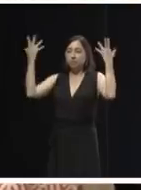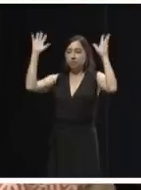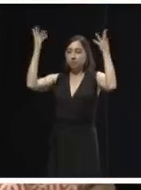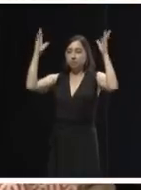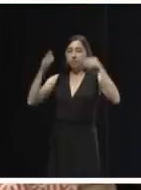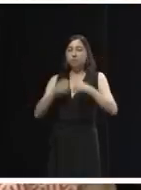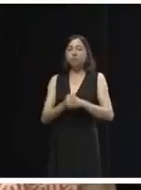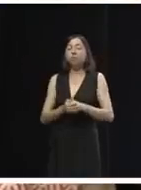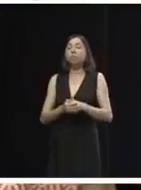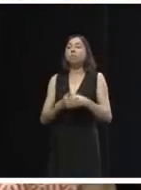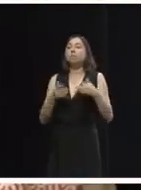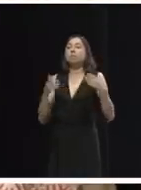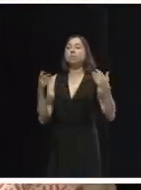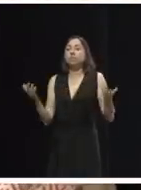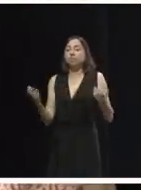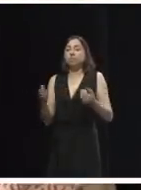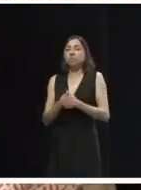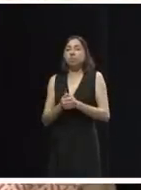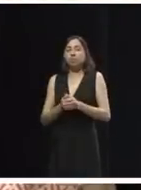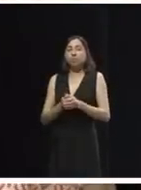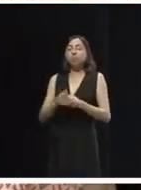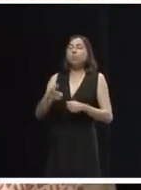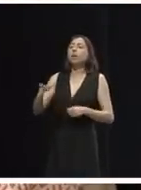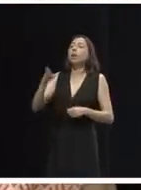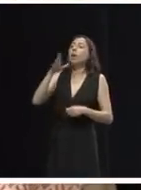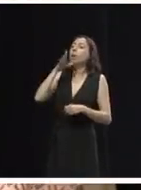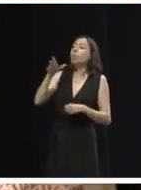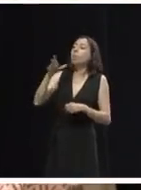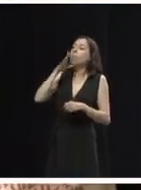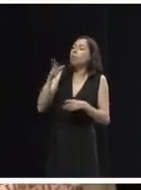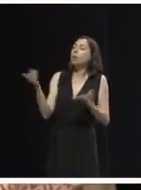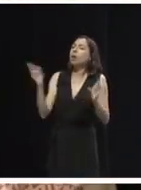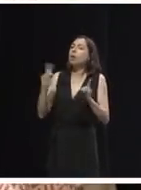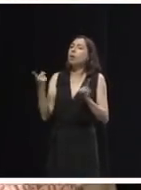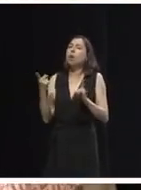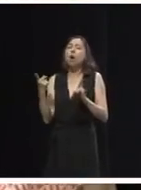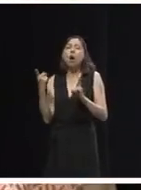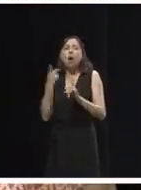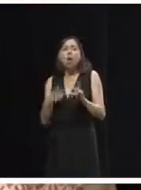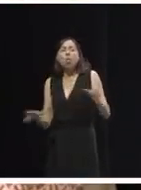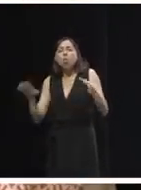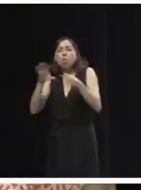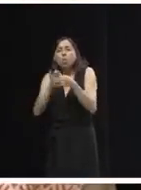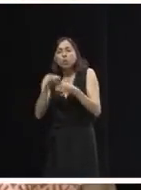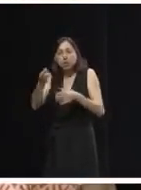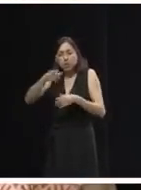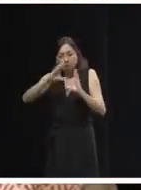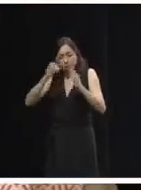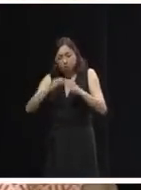¿Por qué no señalarse con esas mimbres? ¿Por qué no distinguirse por esas mimbres? Claro que hay que hacerlo,